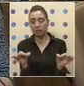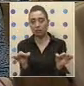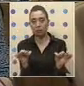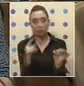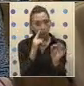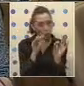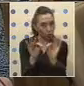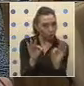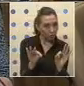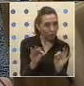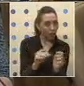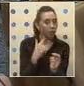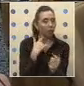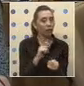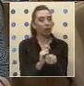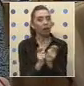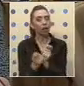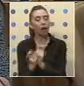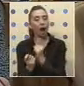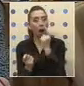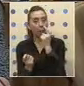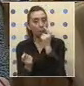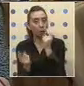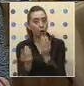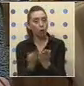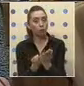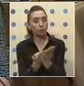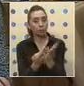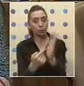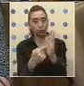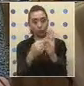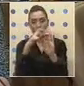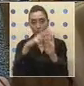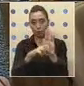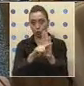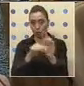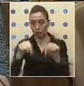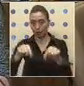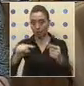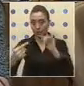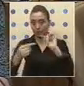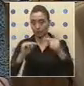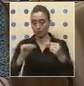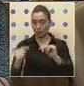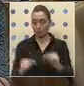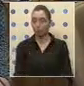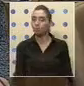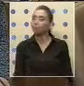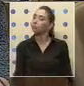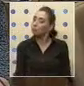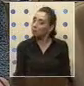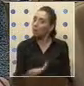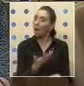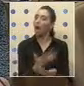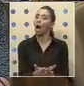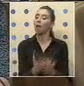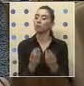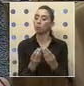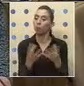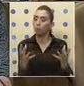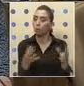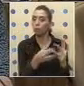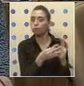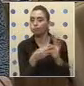de los cambios que propone el proyecto de ley que aquí se está discutiendo. Existen muchos argumentos